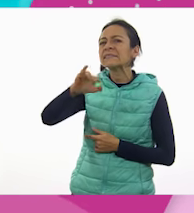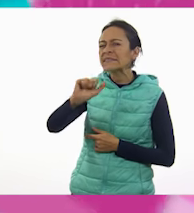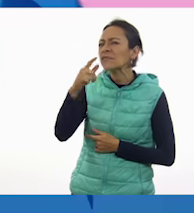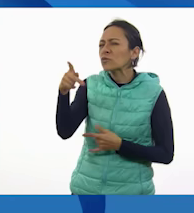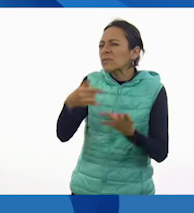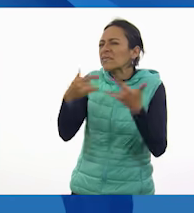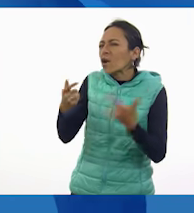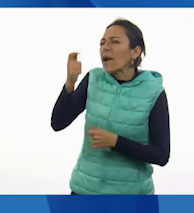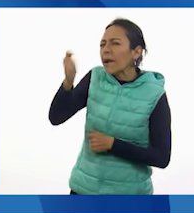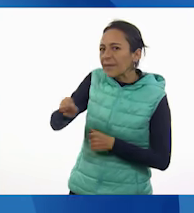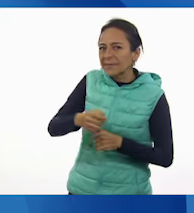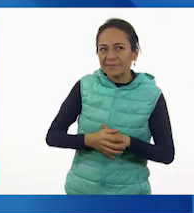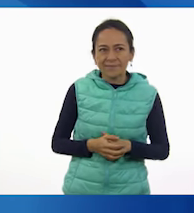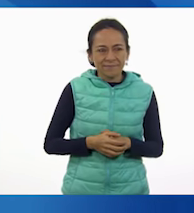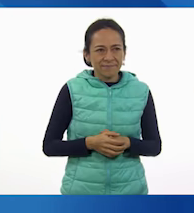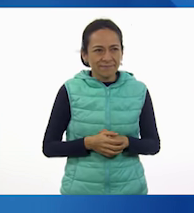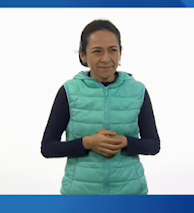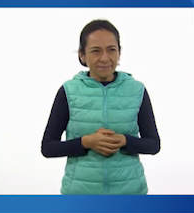Profesor. Hola.